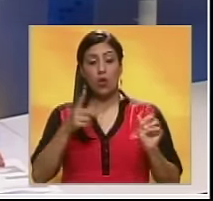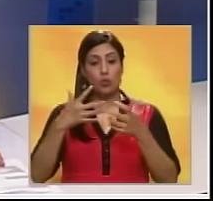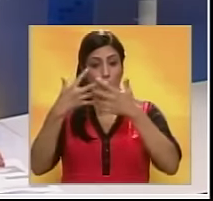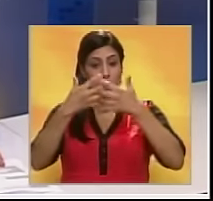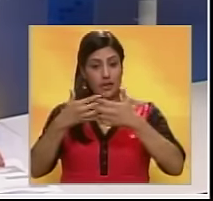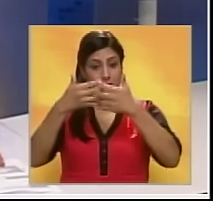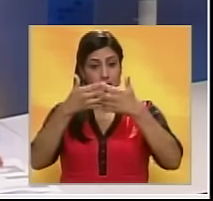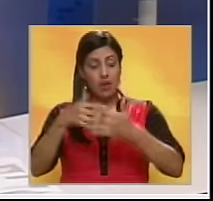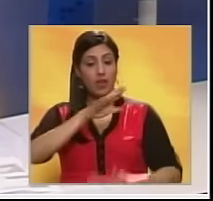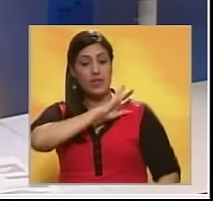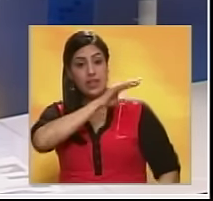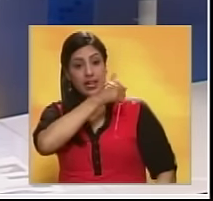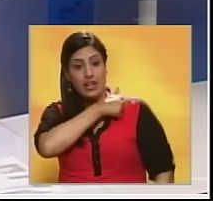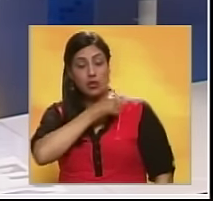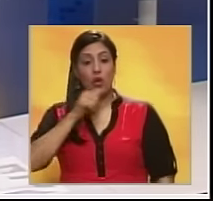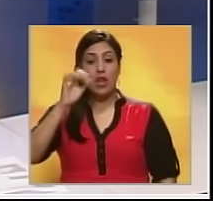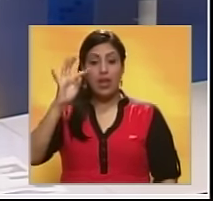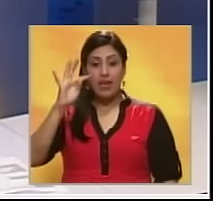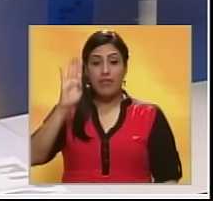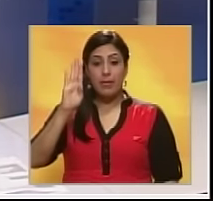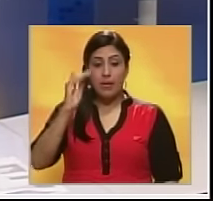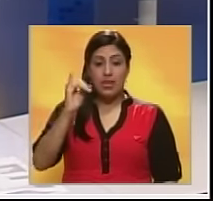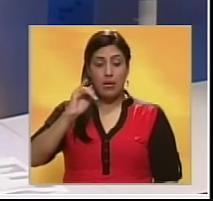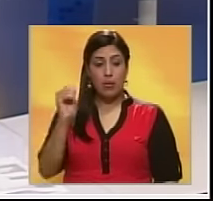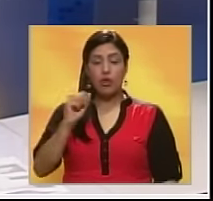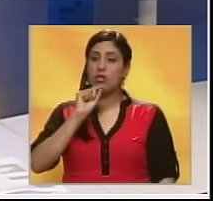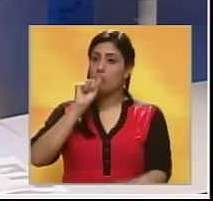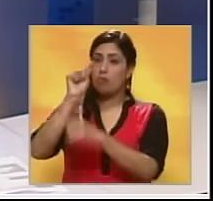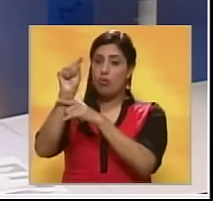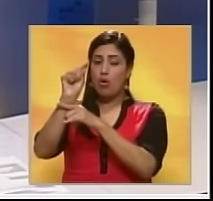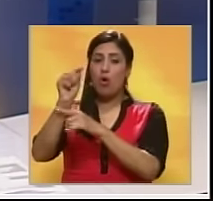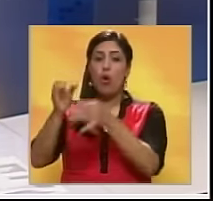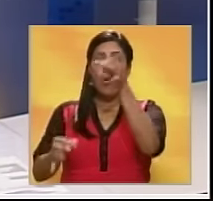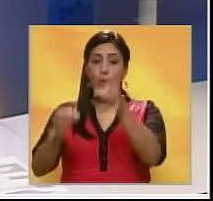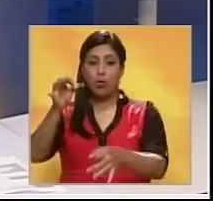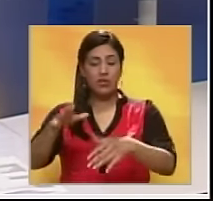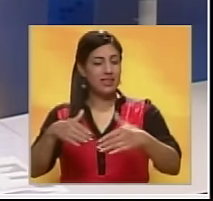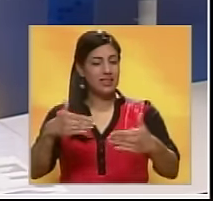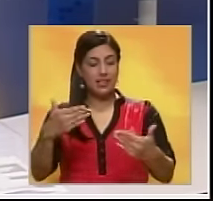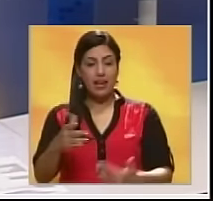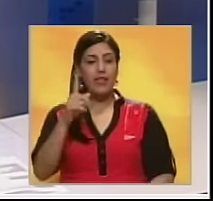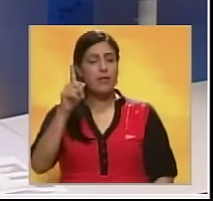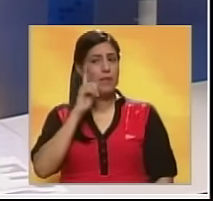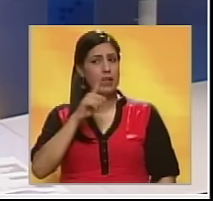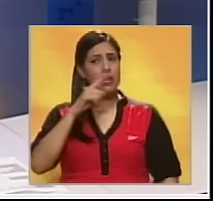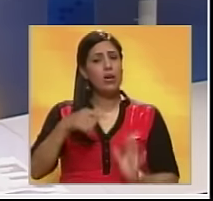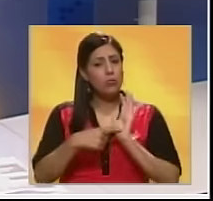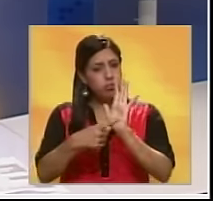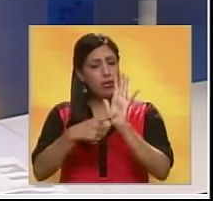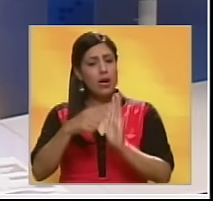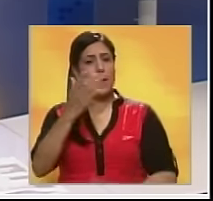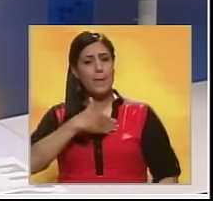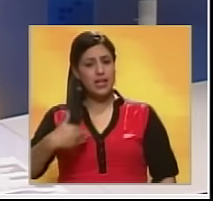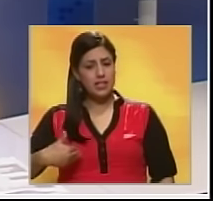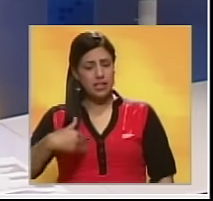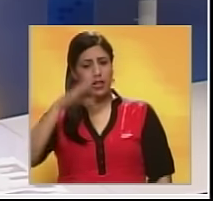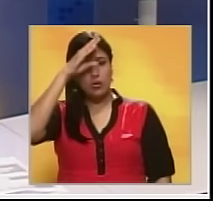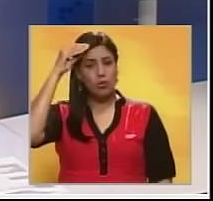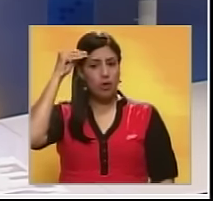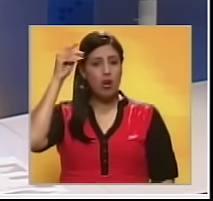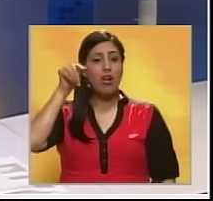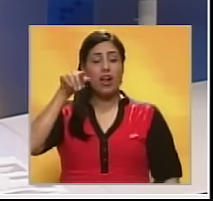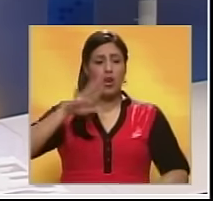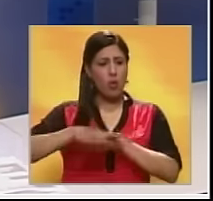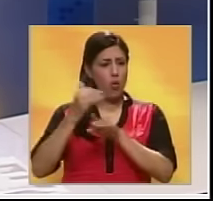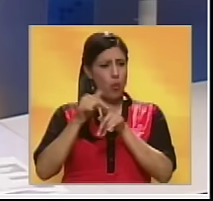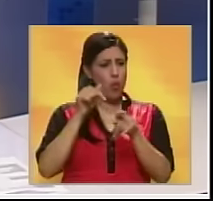Estados Unidos, el director del FBI, James Comey, solicitó al Departamento de Justicia que desmienta públicamente al presidente Donald Trump, quien